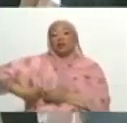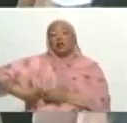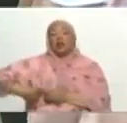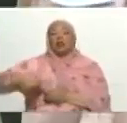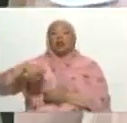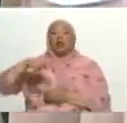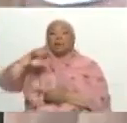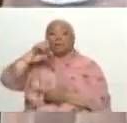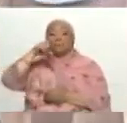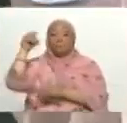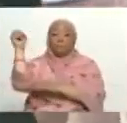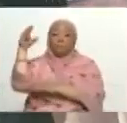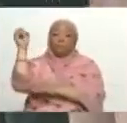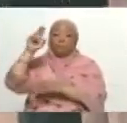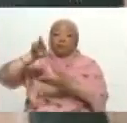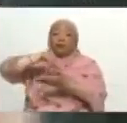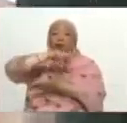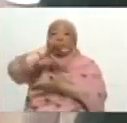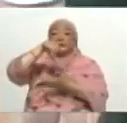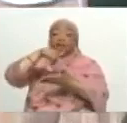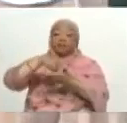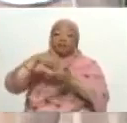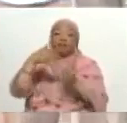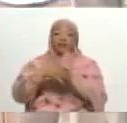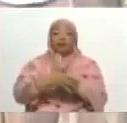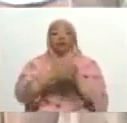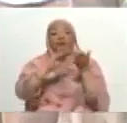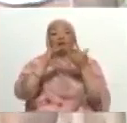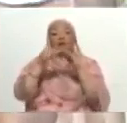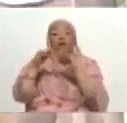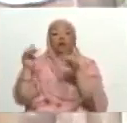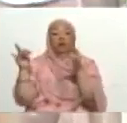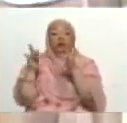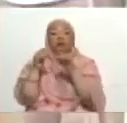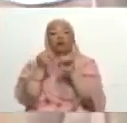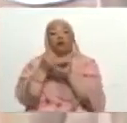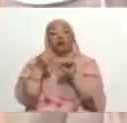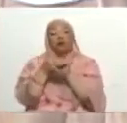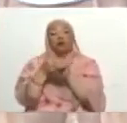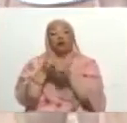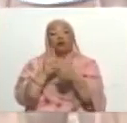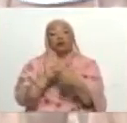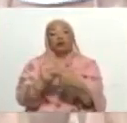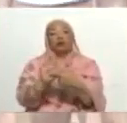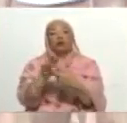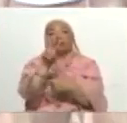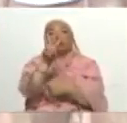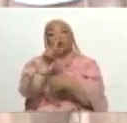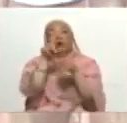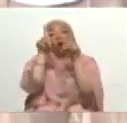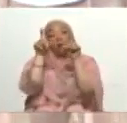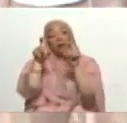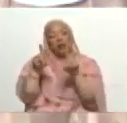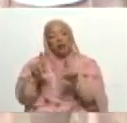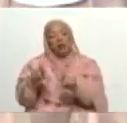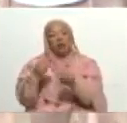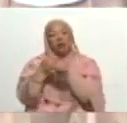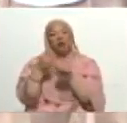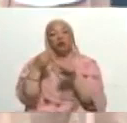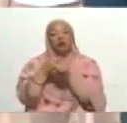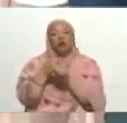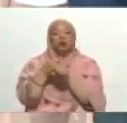Jorge Rodríguez, en lo que ha sido esta sesión extraordinaria de la comisión delegada para precisamente presentar dos presupuestos adicionales y además que han